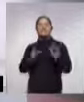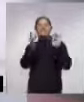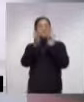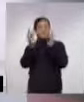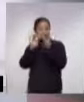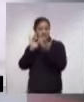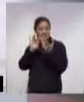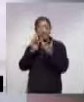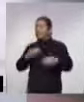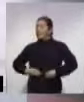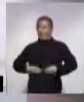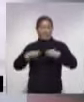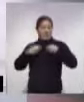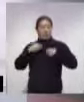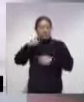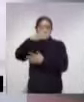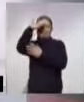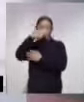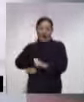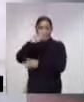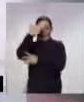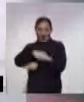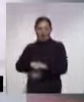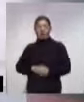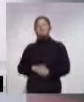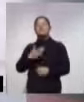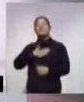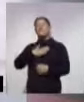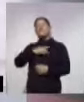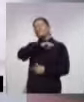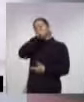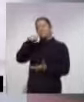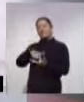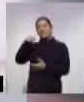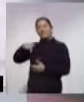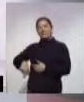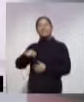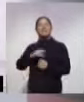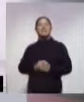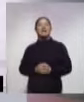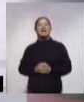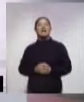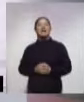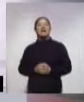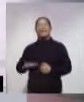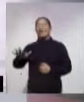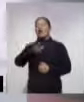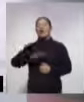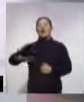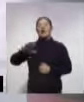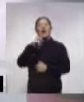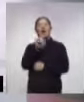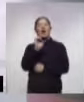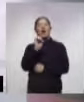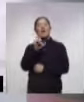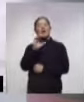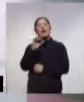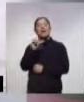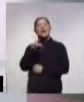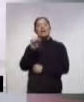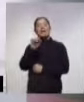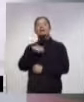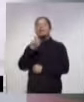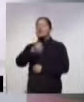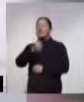transmitiendo en vivo, ya lo sabe, desde nuestras instalaciones ubicadas aquí en la colonia Volcanes. Y quiero